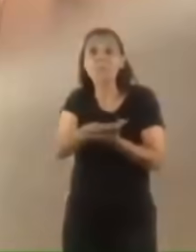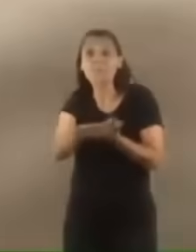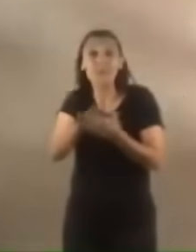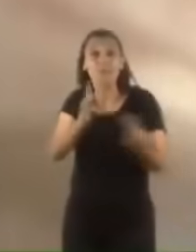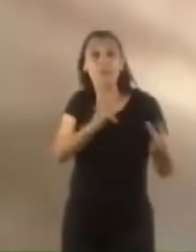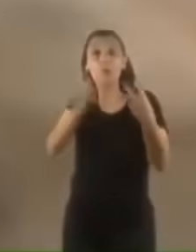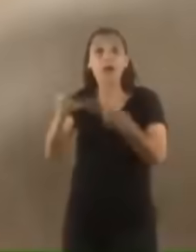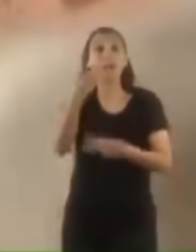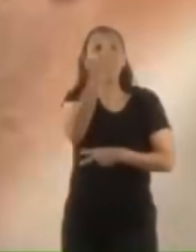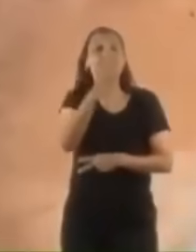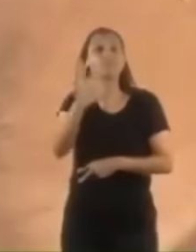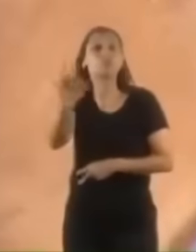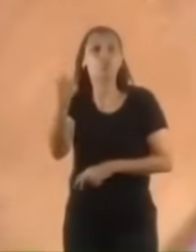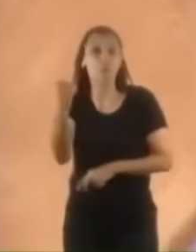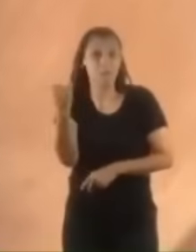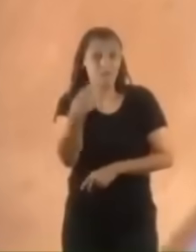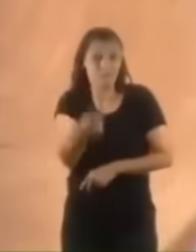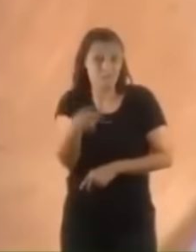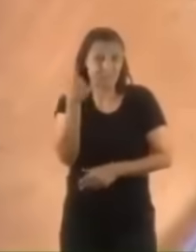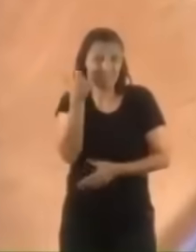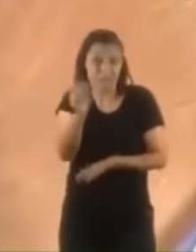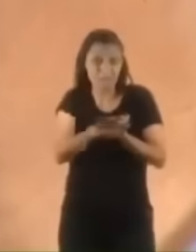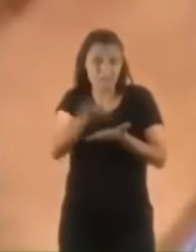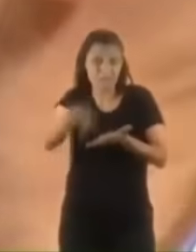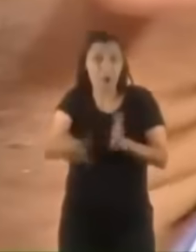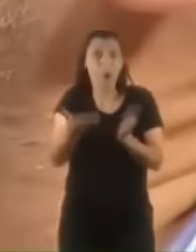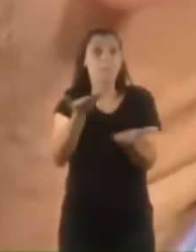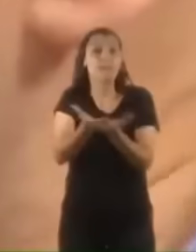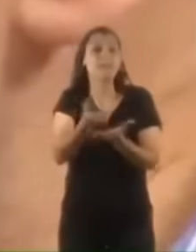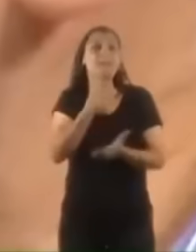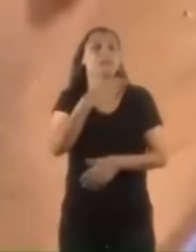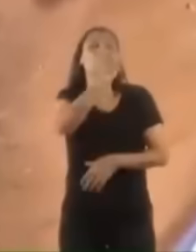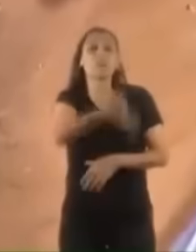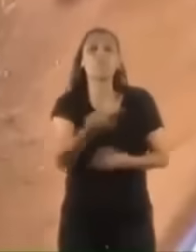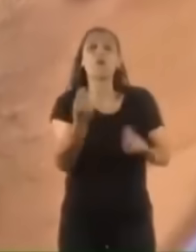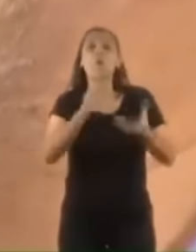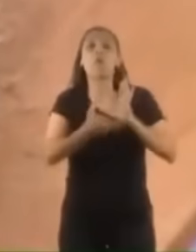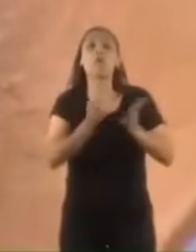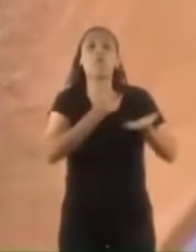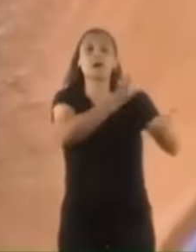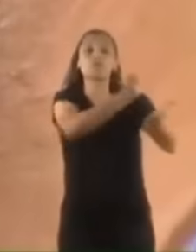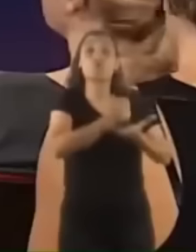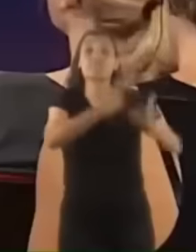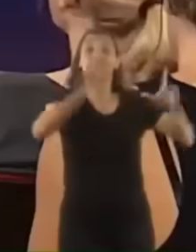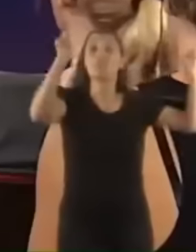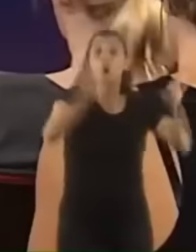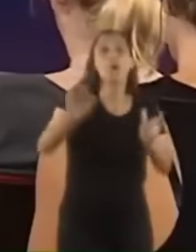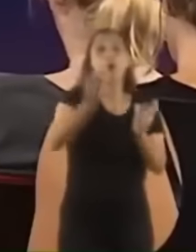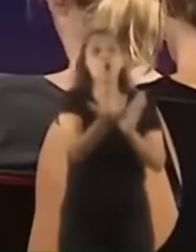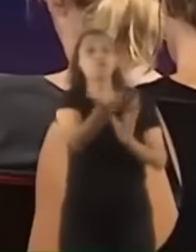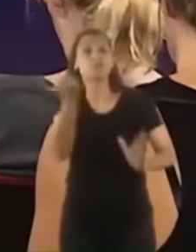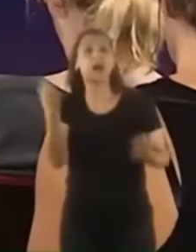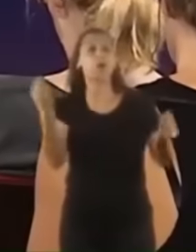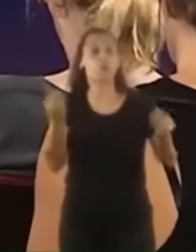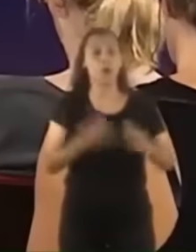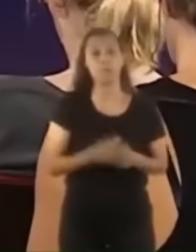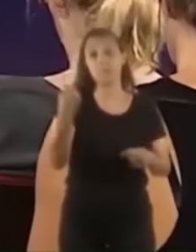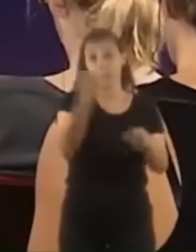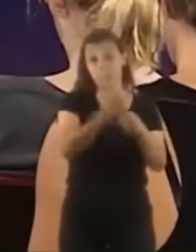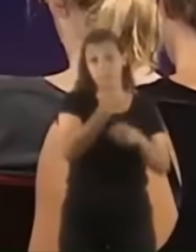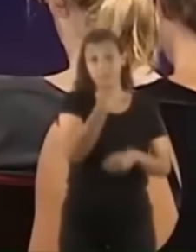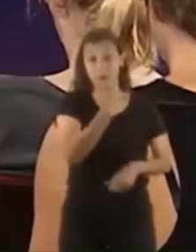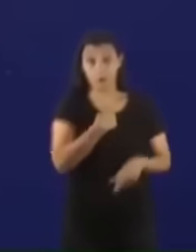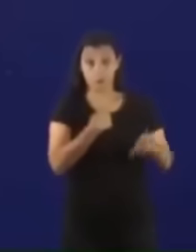pesos ya acá en el AMBA. Quería saber cómo se iba a implementar esa quita o reducción de subsidios. Muchas gracias. Bueno, a la primera parte de tu